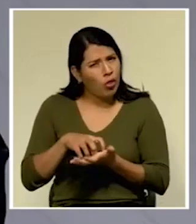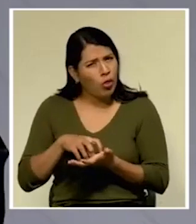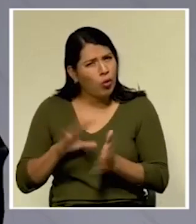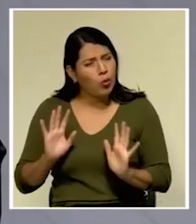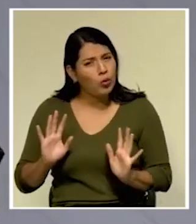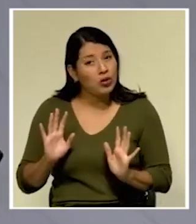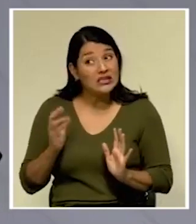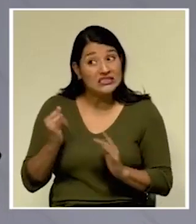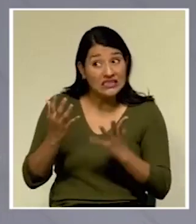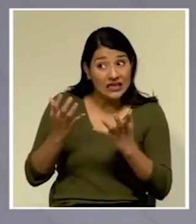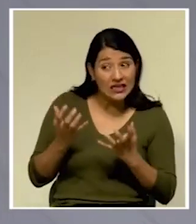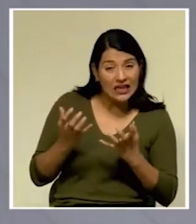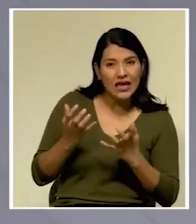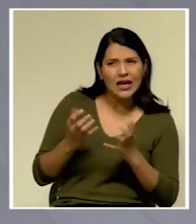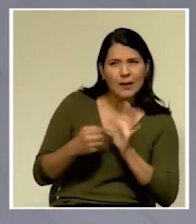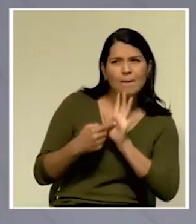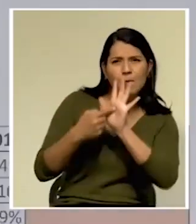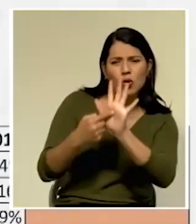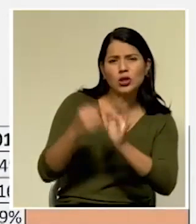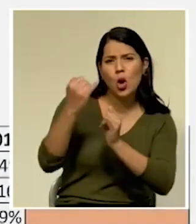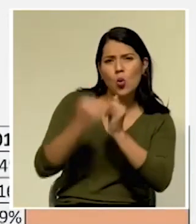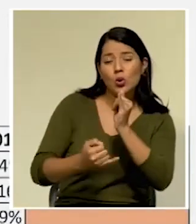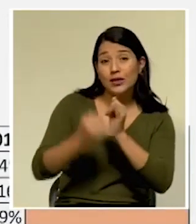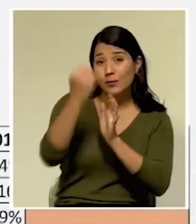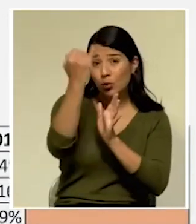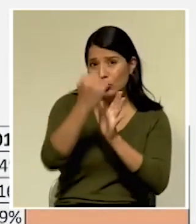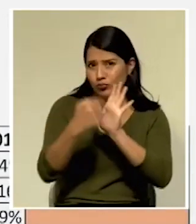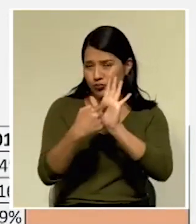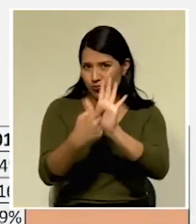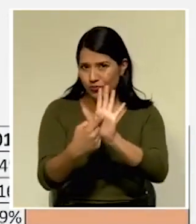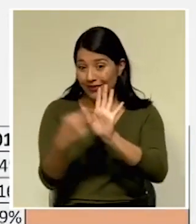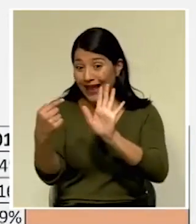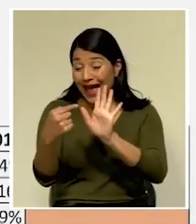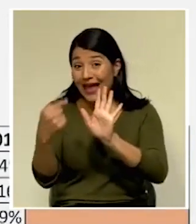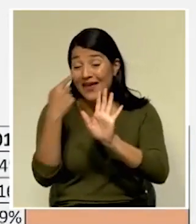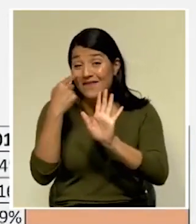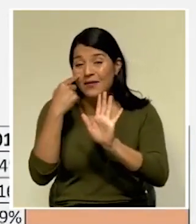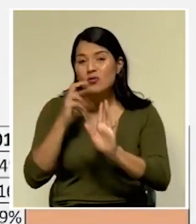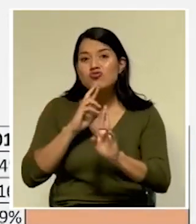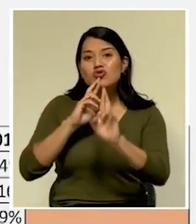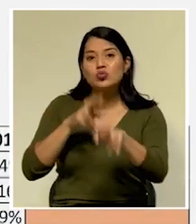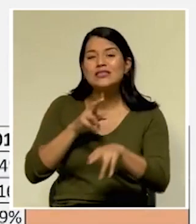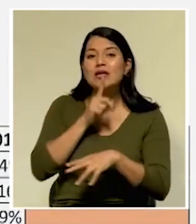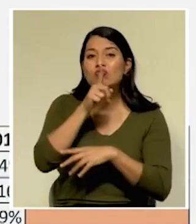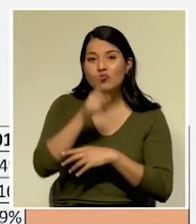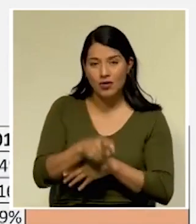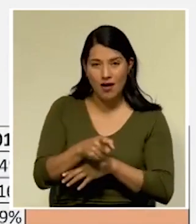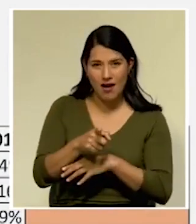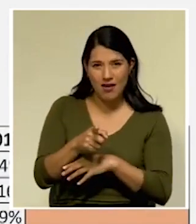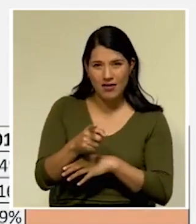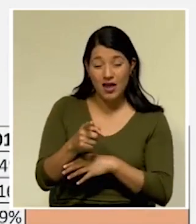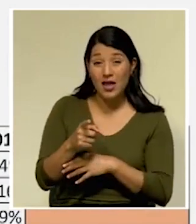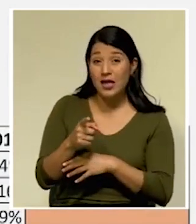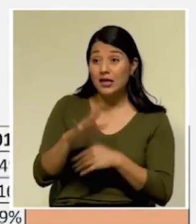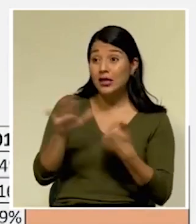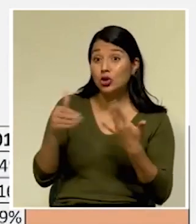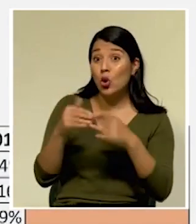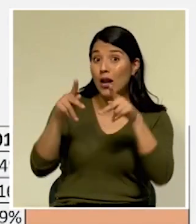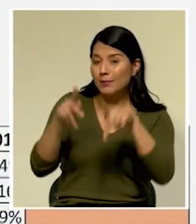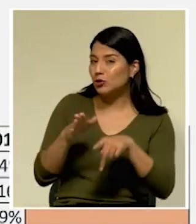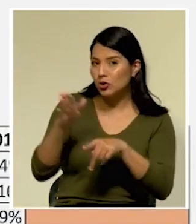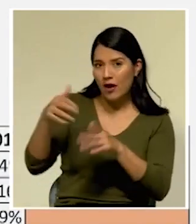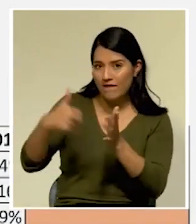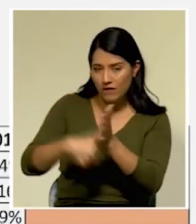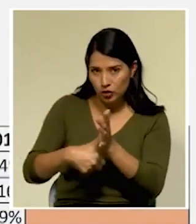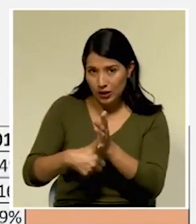quieres, José Carlos, pones la última filmina, precisamente el último cuadro, en donde vemos los resultados reales de abstencionismo, de acuerdo con el